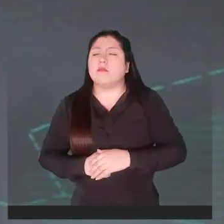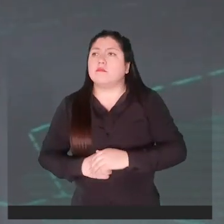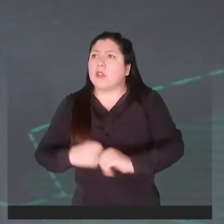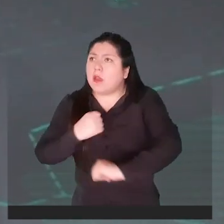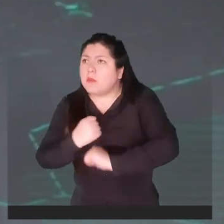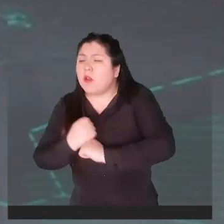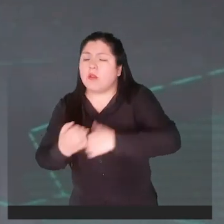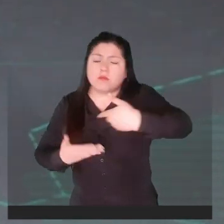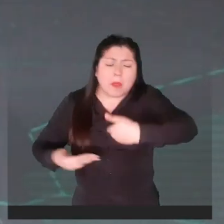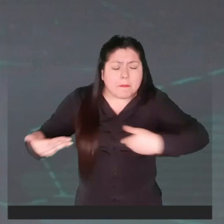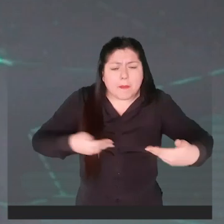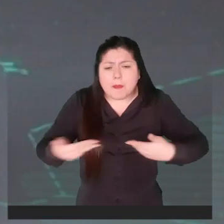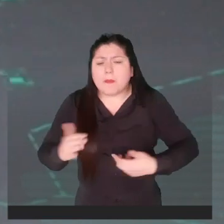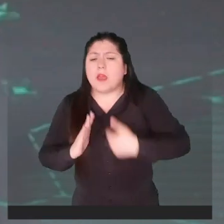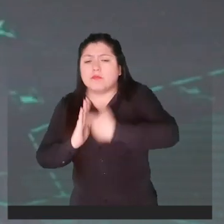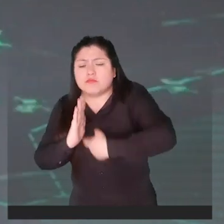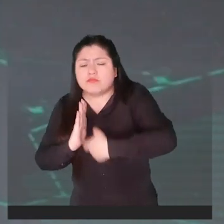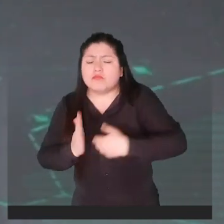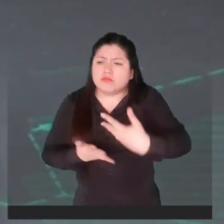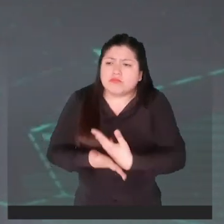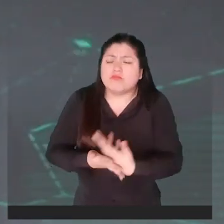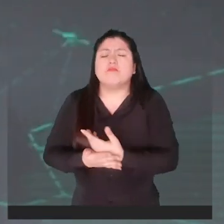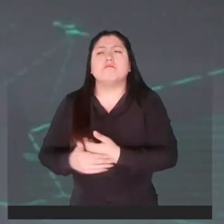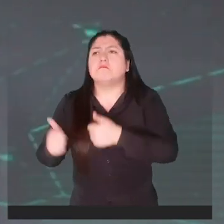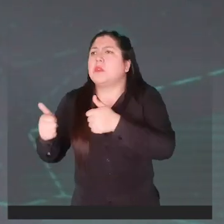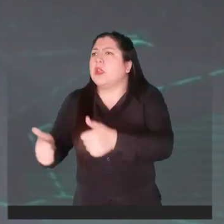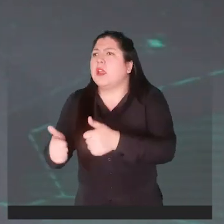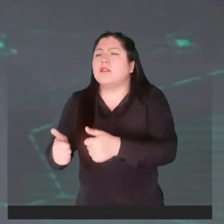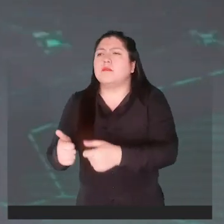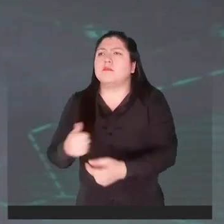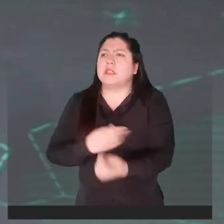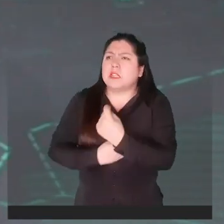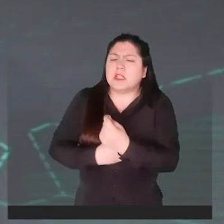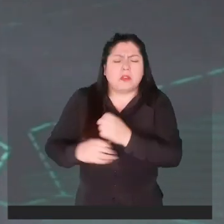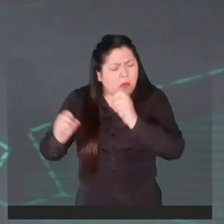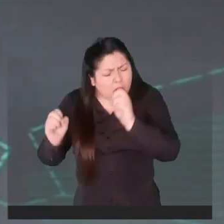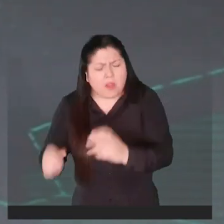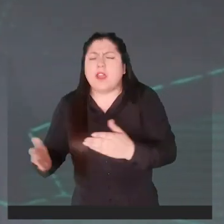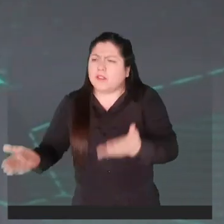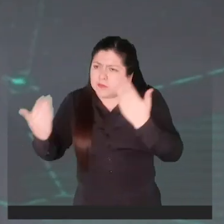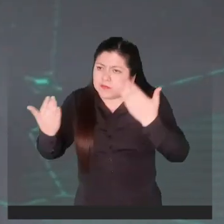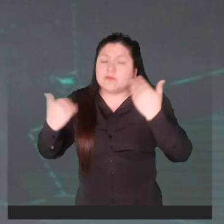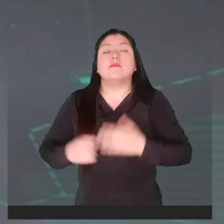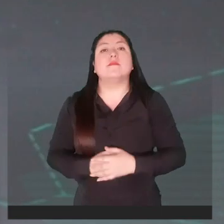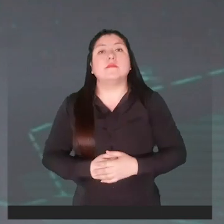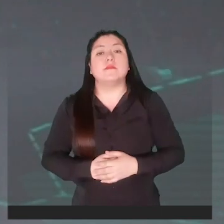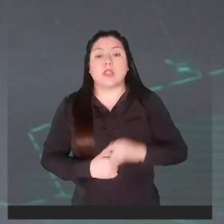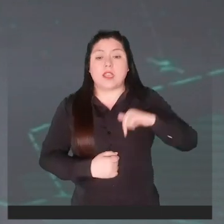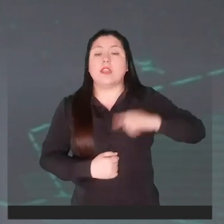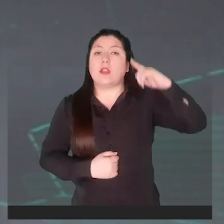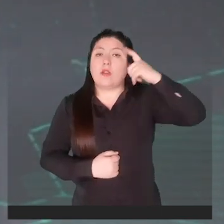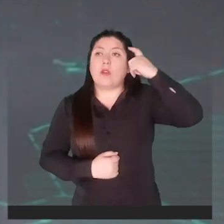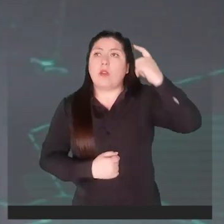aportes, bienvenido los señalamientos, bienvenidas las argumentaciones. Y el Congreso ha demostrado que en muchas